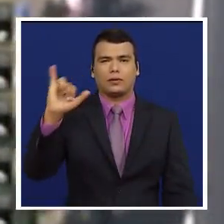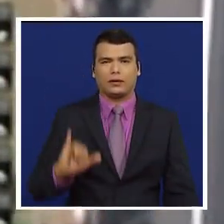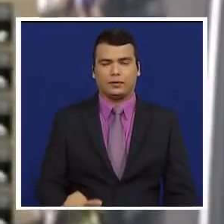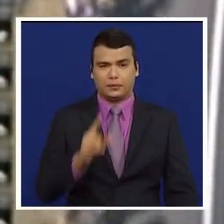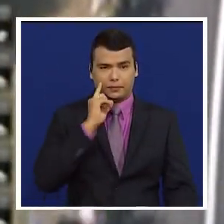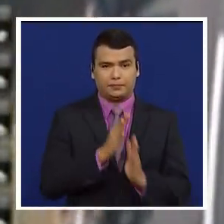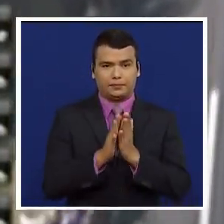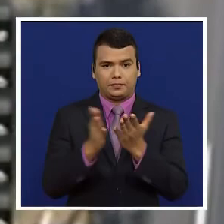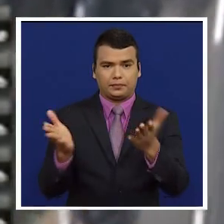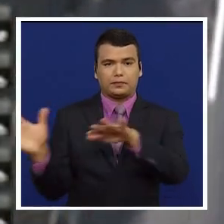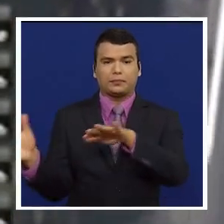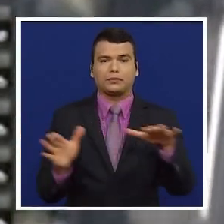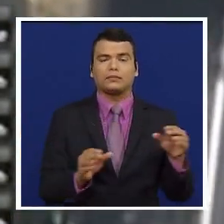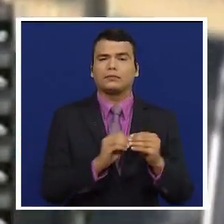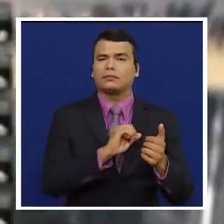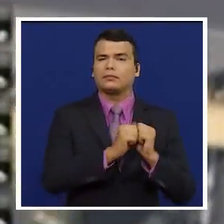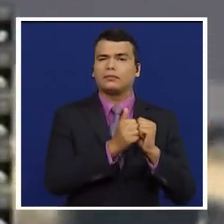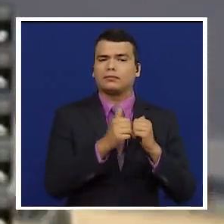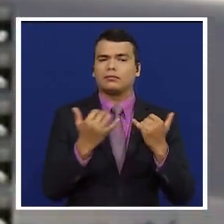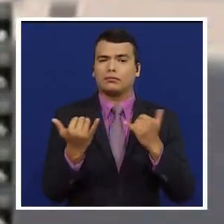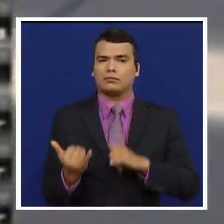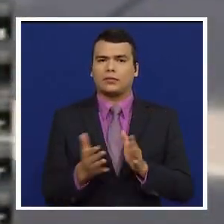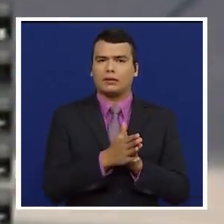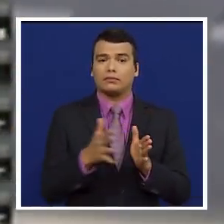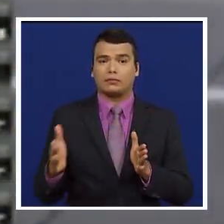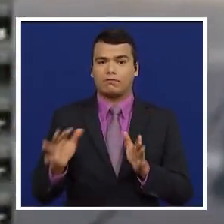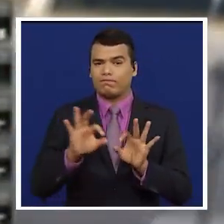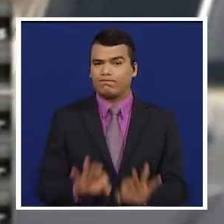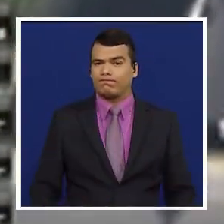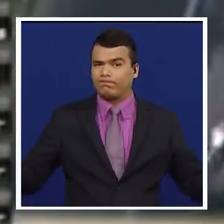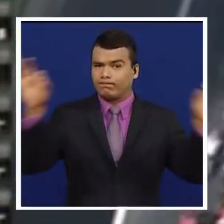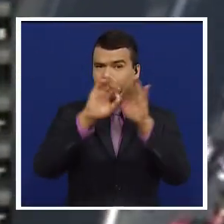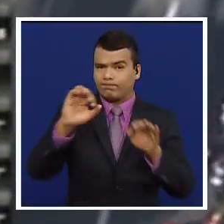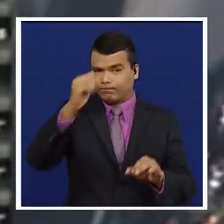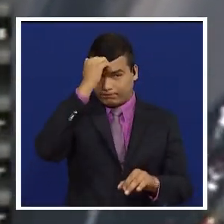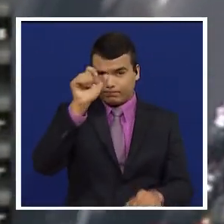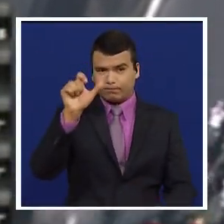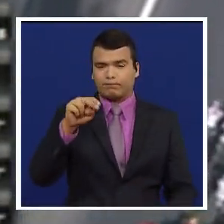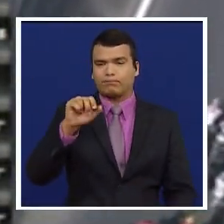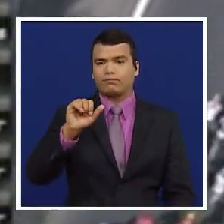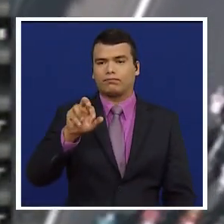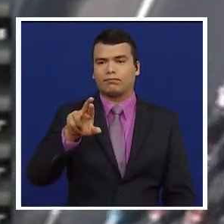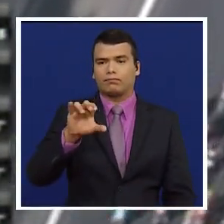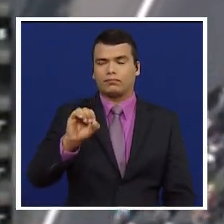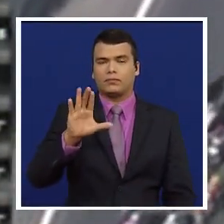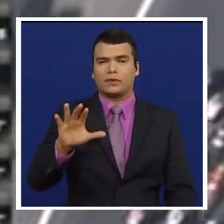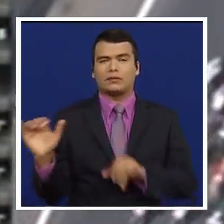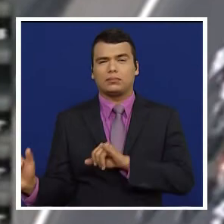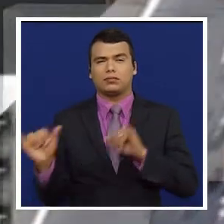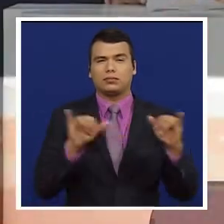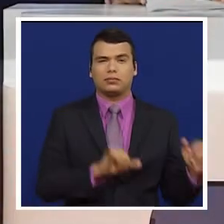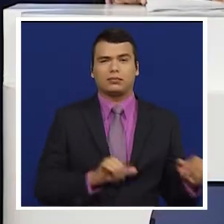los deportes, hoy se corre una de las etapas claves para Nairo Quintana en el Tour de Francia.